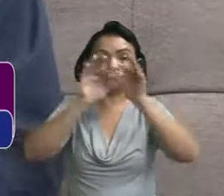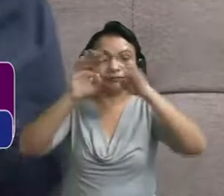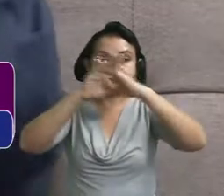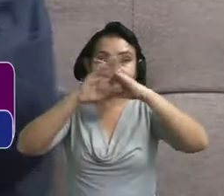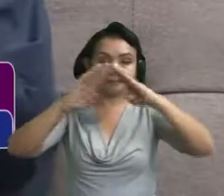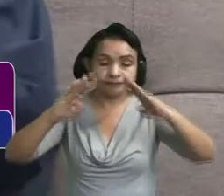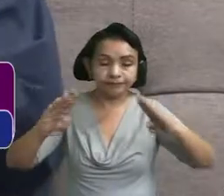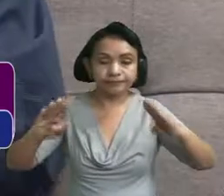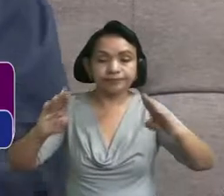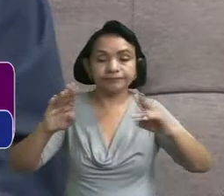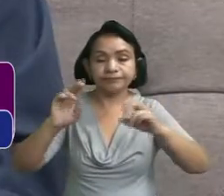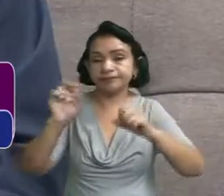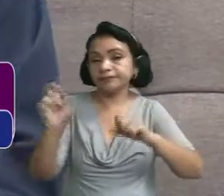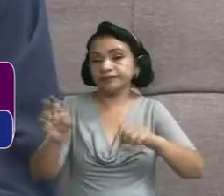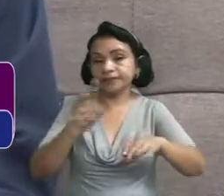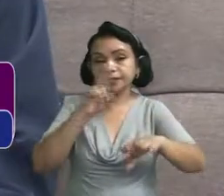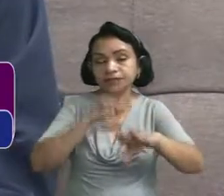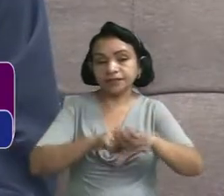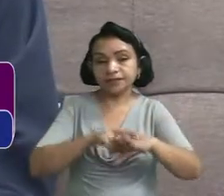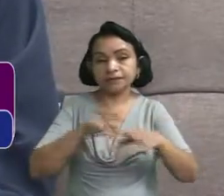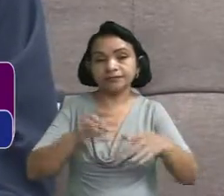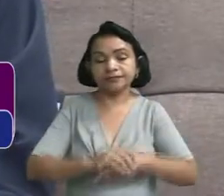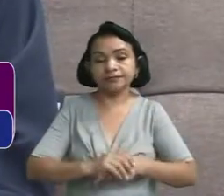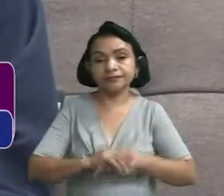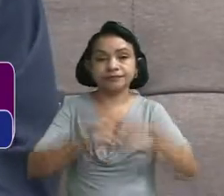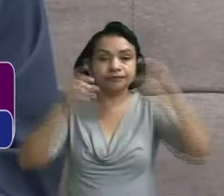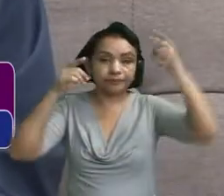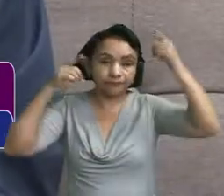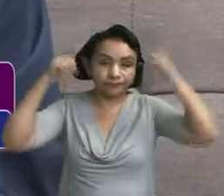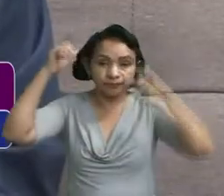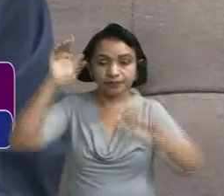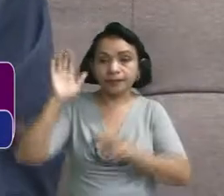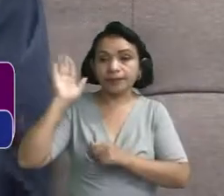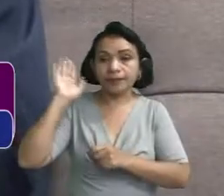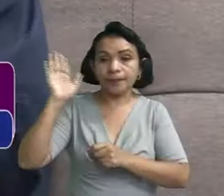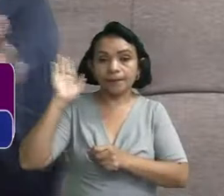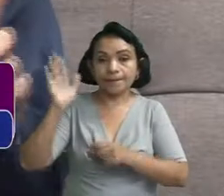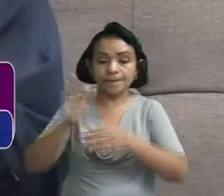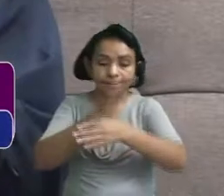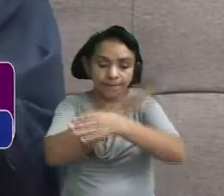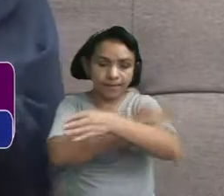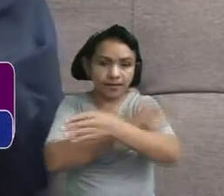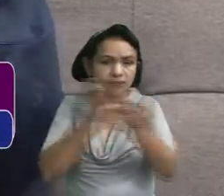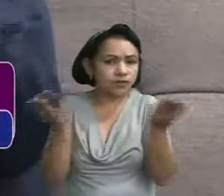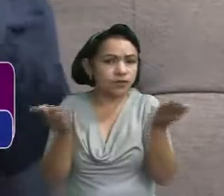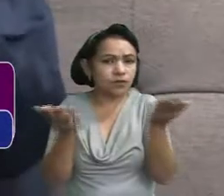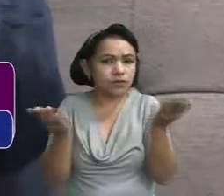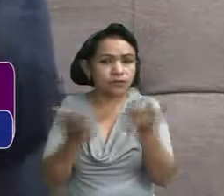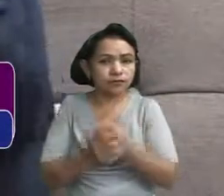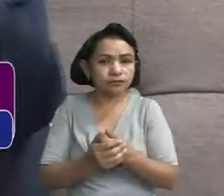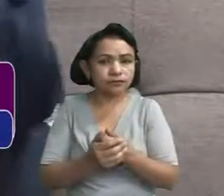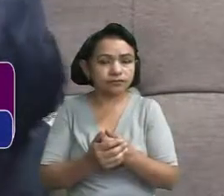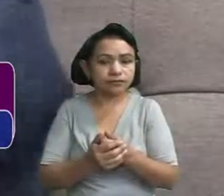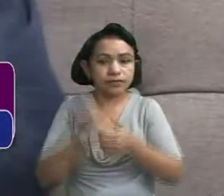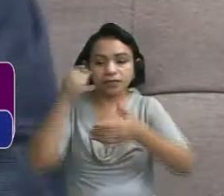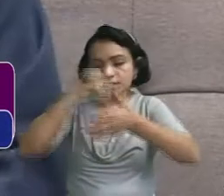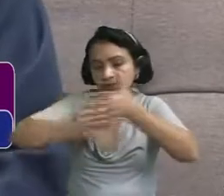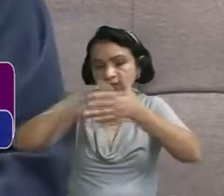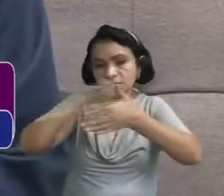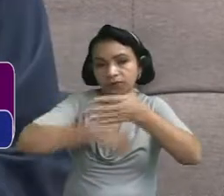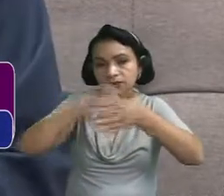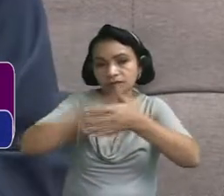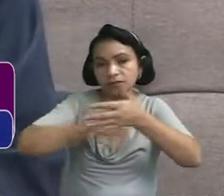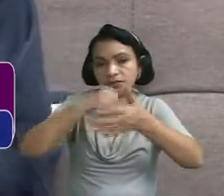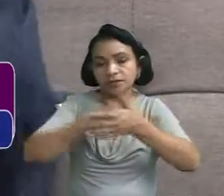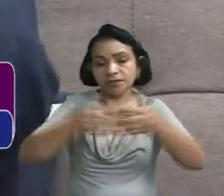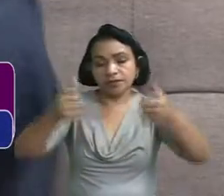paz nacional, ¿verdad? Y entonces Sandino se comprometió mucho en aquel momento y intensamente luchó porque se